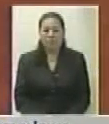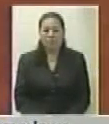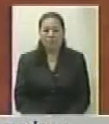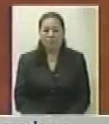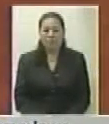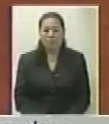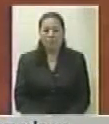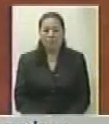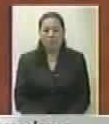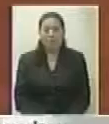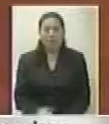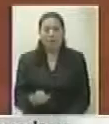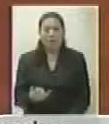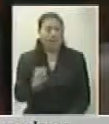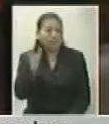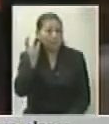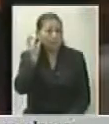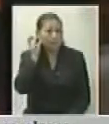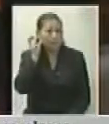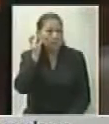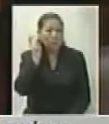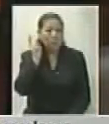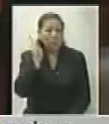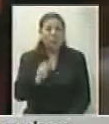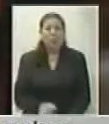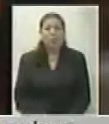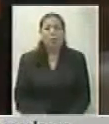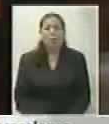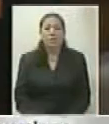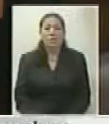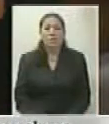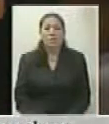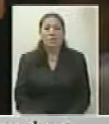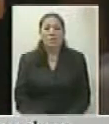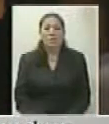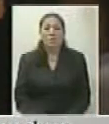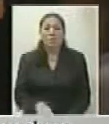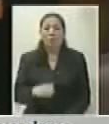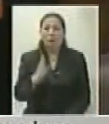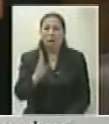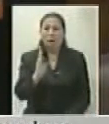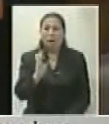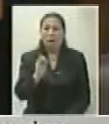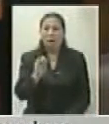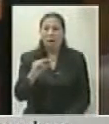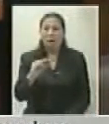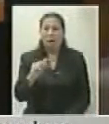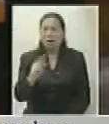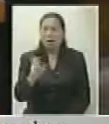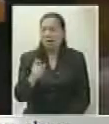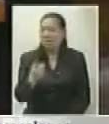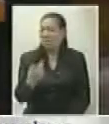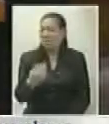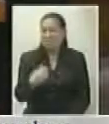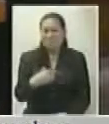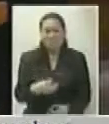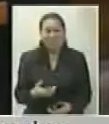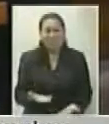Presidente, acabo de escuchar al profesor Alberto Bengolea tratar de darnos una explicación de algo que es